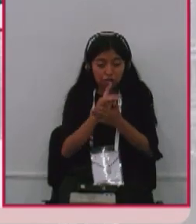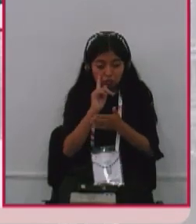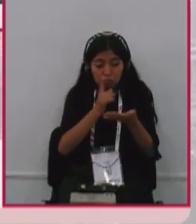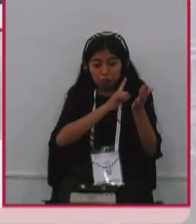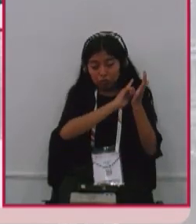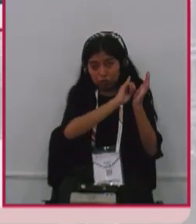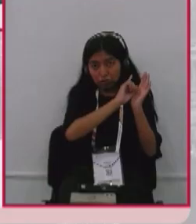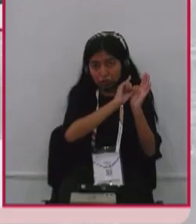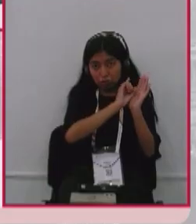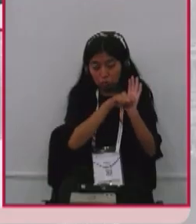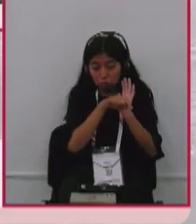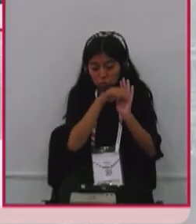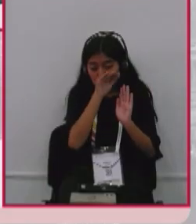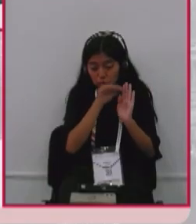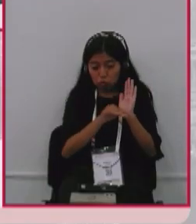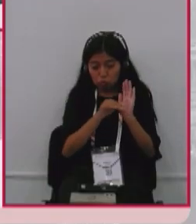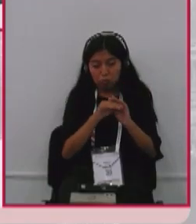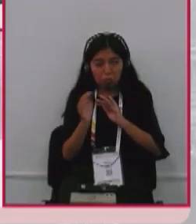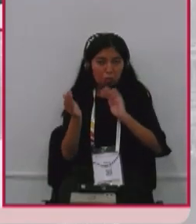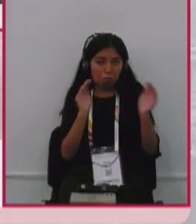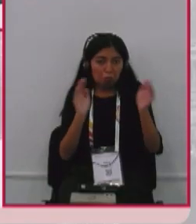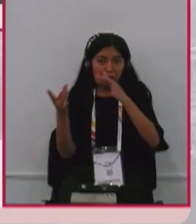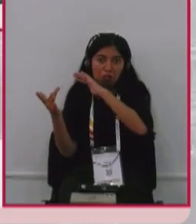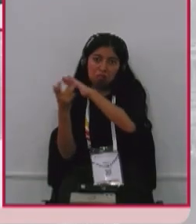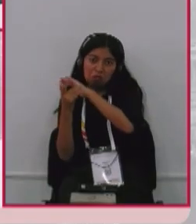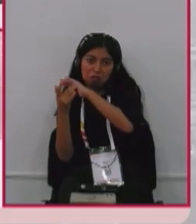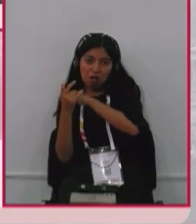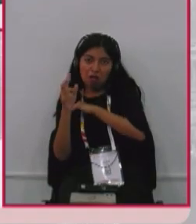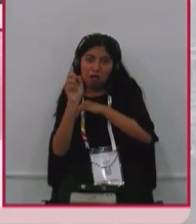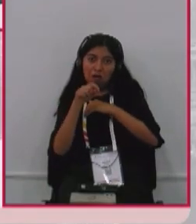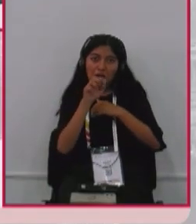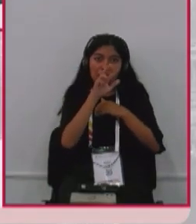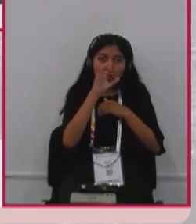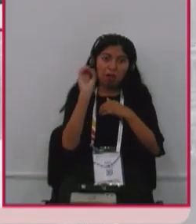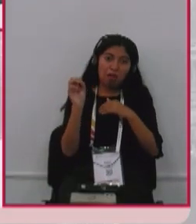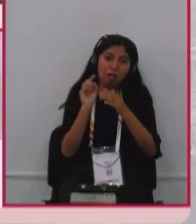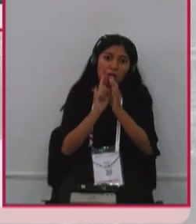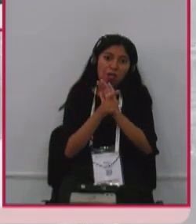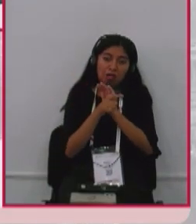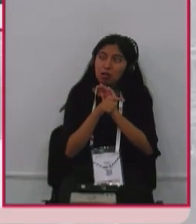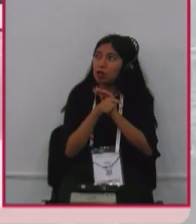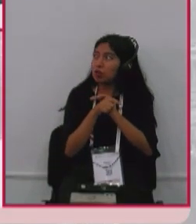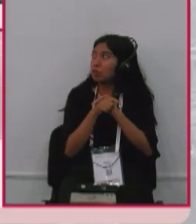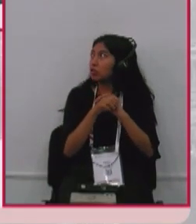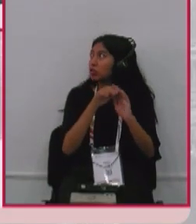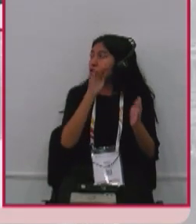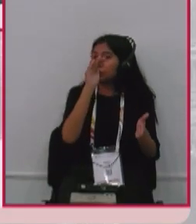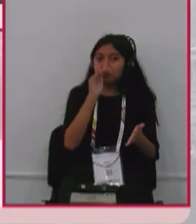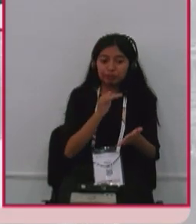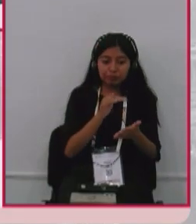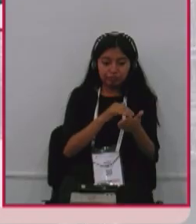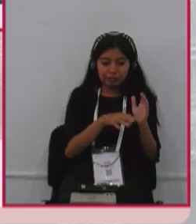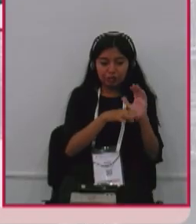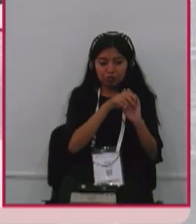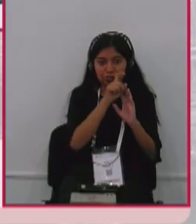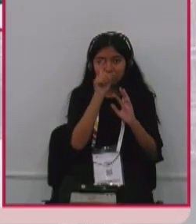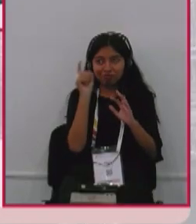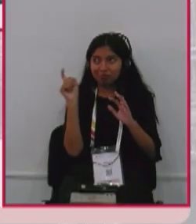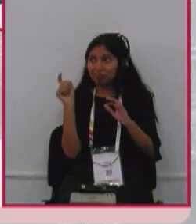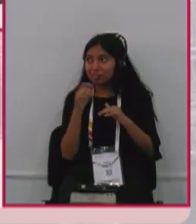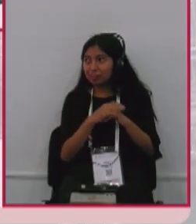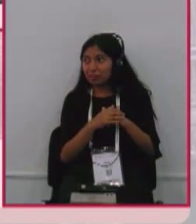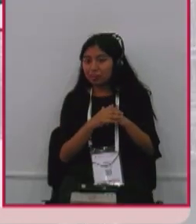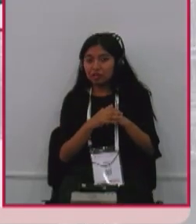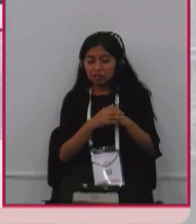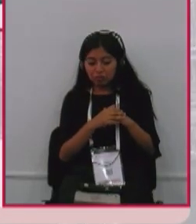minuto, en comparación de otras tecnologías que requieren 30 minutos, la pulpa sale entonces de este downcomer y ya es evacuada como concentrado.